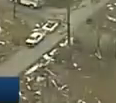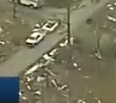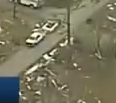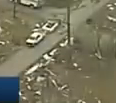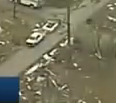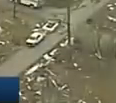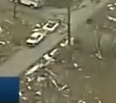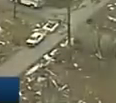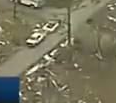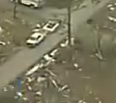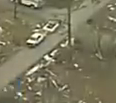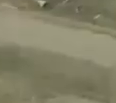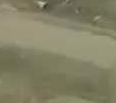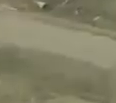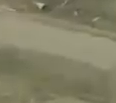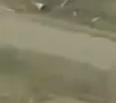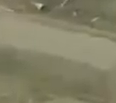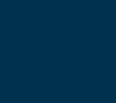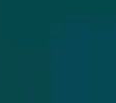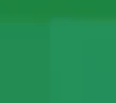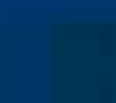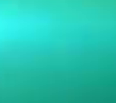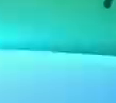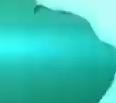noticia, emisión estelar.